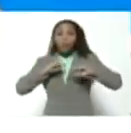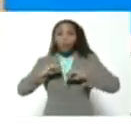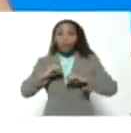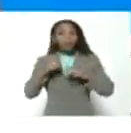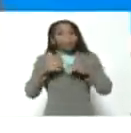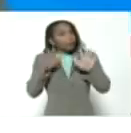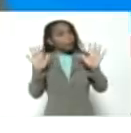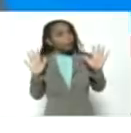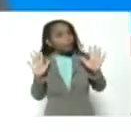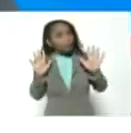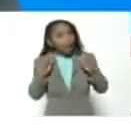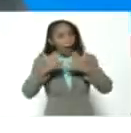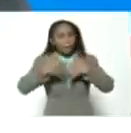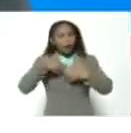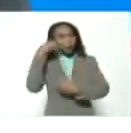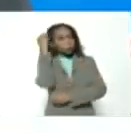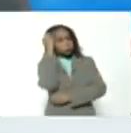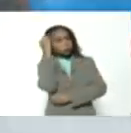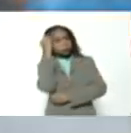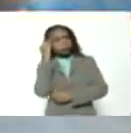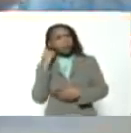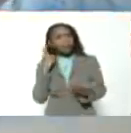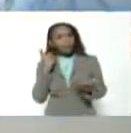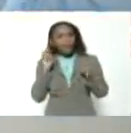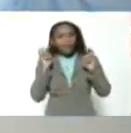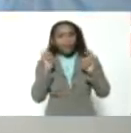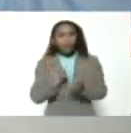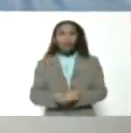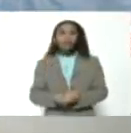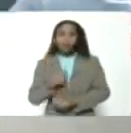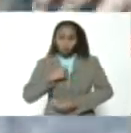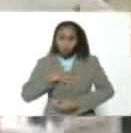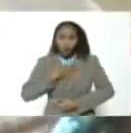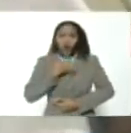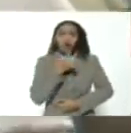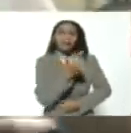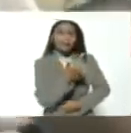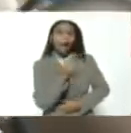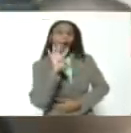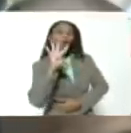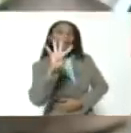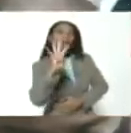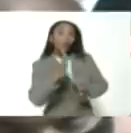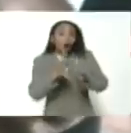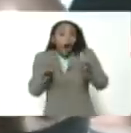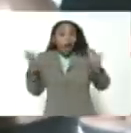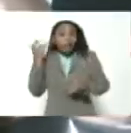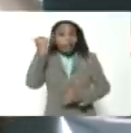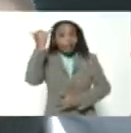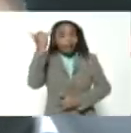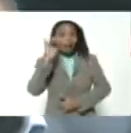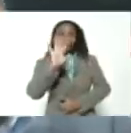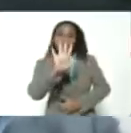embargo, analizándolas, cruzándolas, creo que puedo decirle, presidente, que hay cinco grandes ideas sobre la